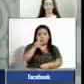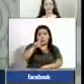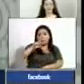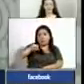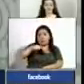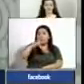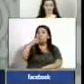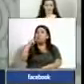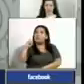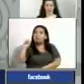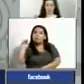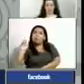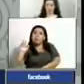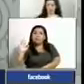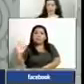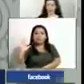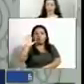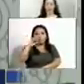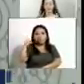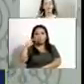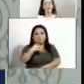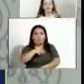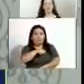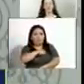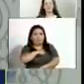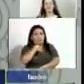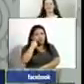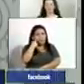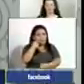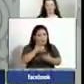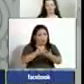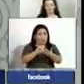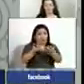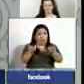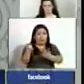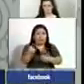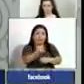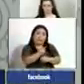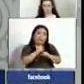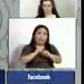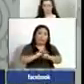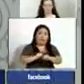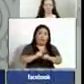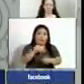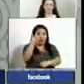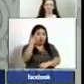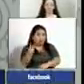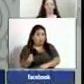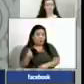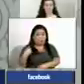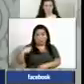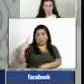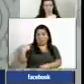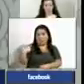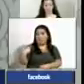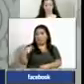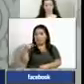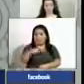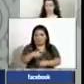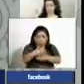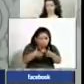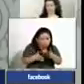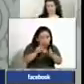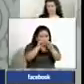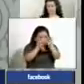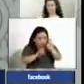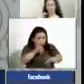10.003 fallecimientos en España y el incremento en el número de fallecidos notificados en el día de ayer al Centro de Coordinación